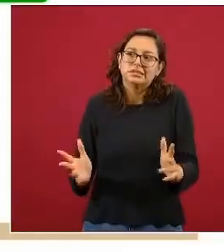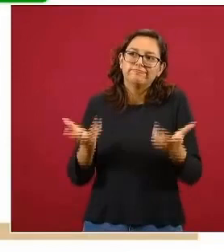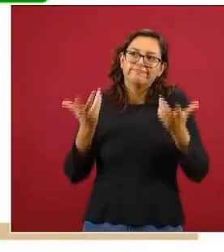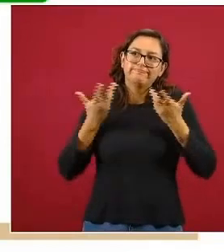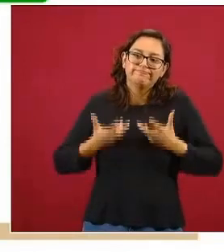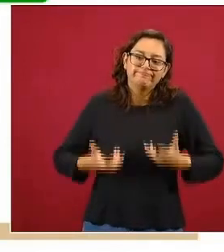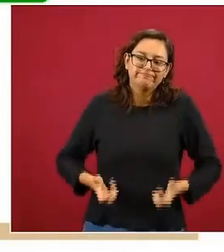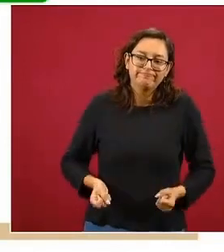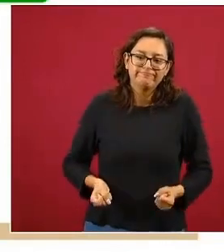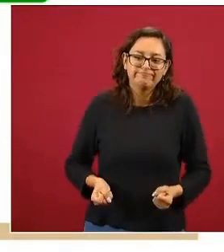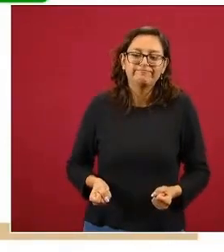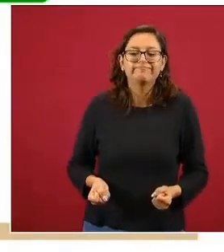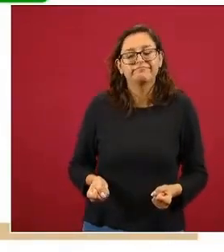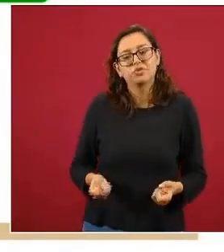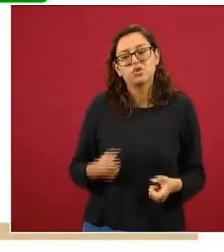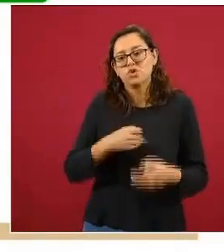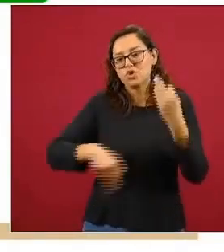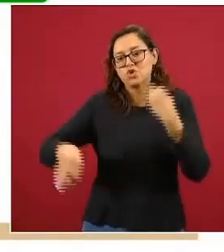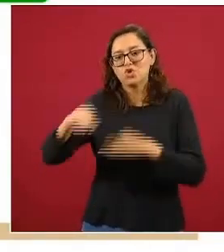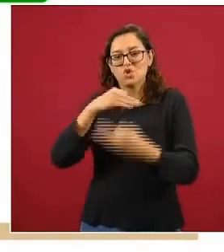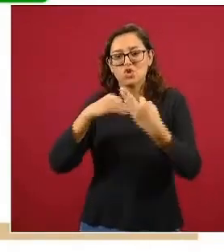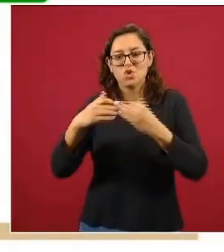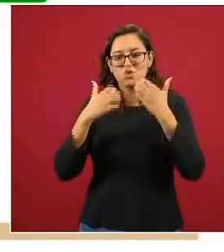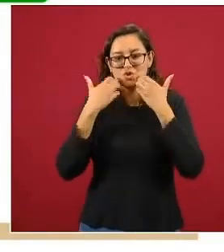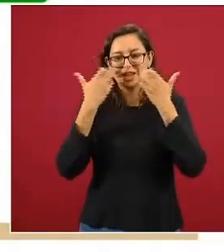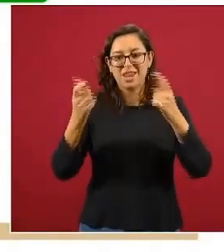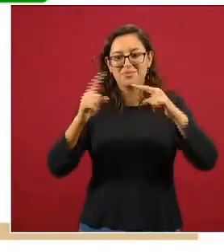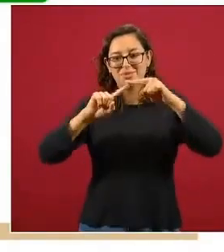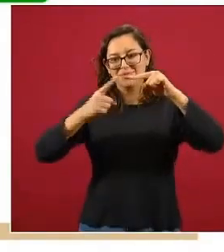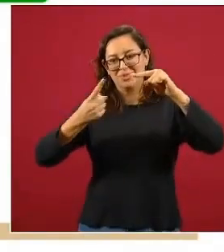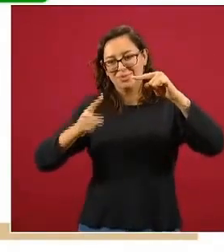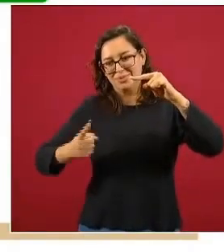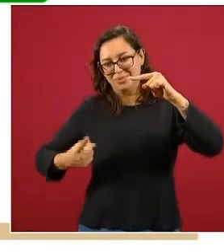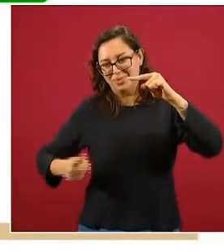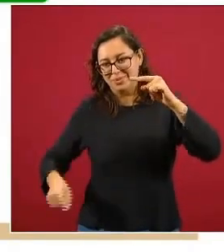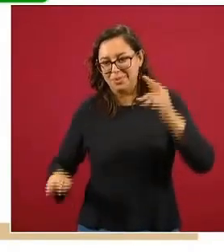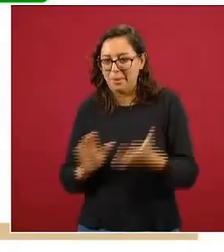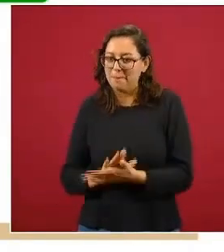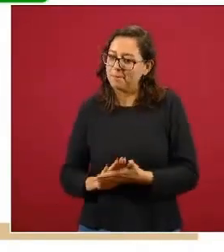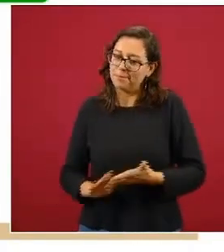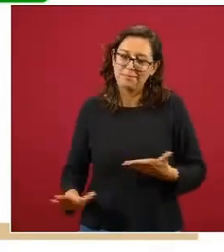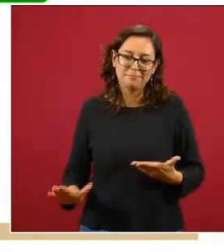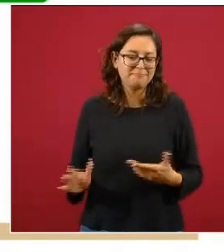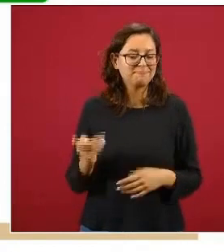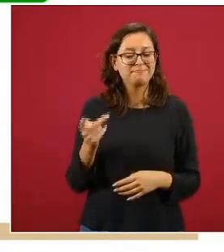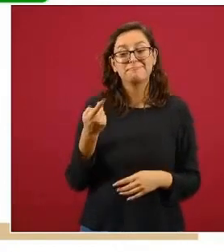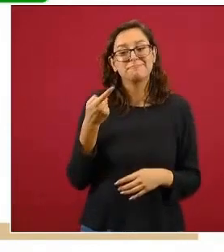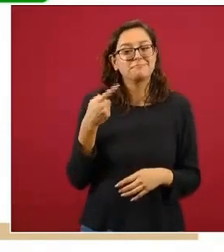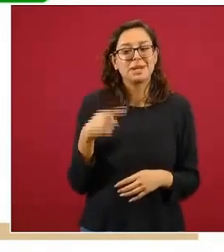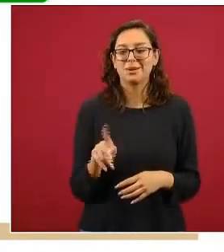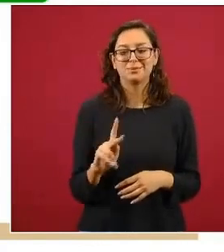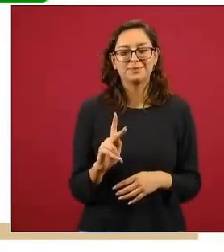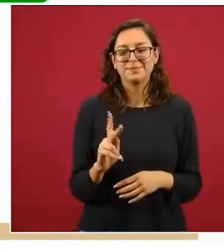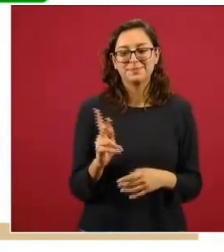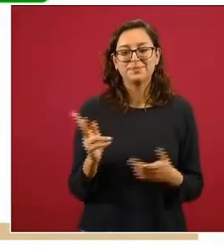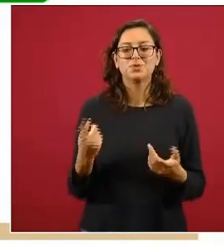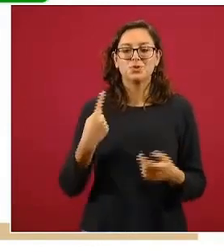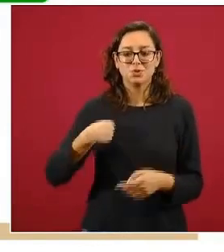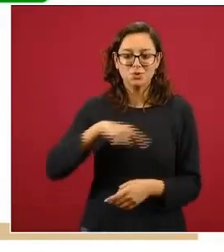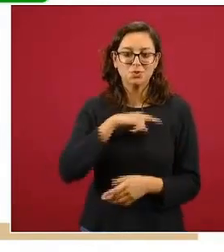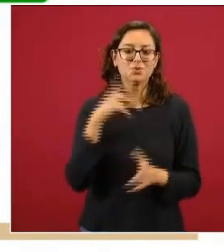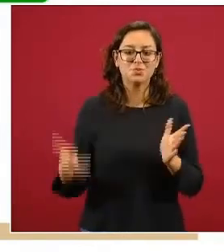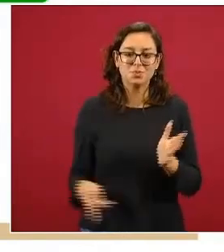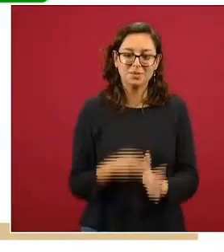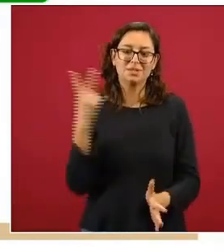quisiéramos que esto ya descendiera hasta que desapareciera la epidemia. Pero retomo una idea que hemos mencionado otra